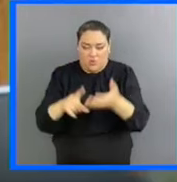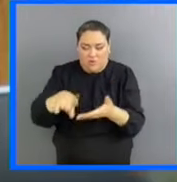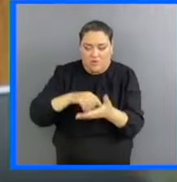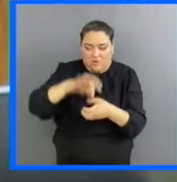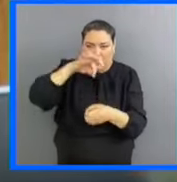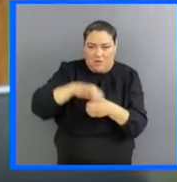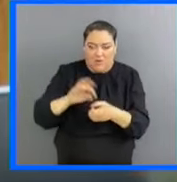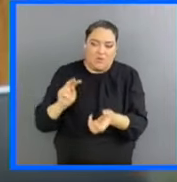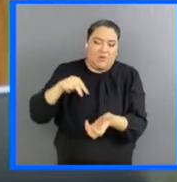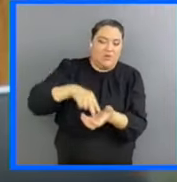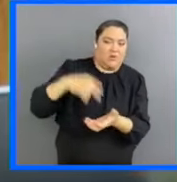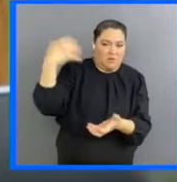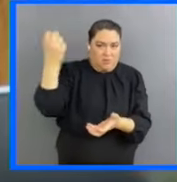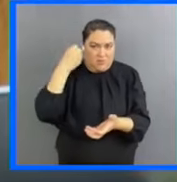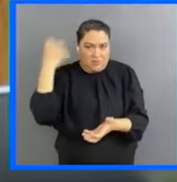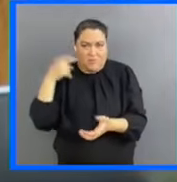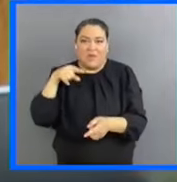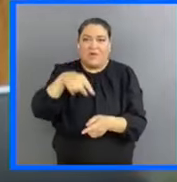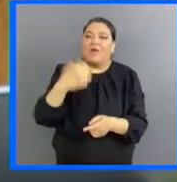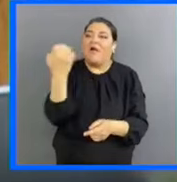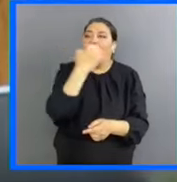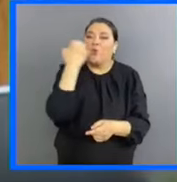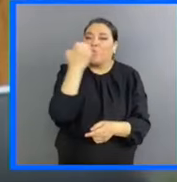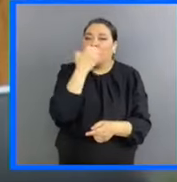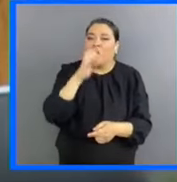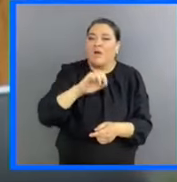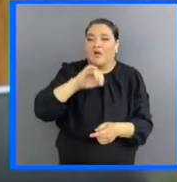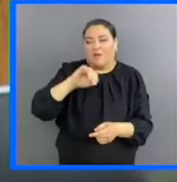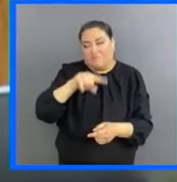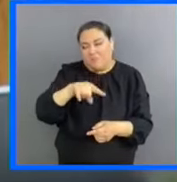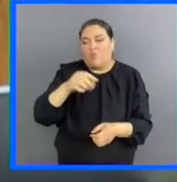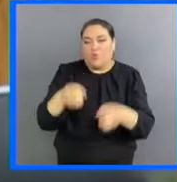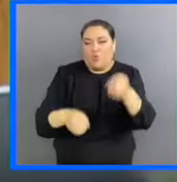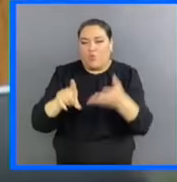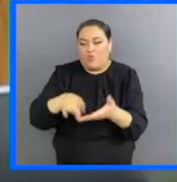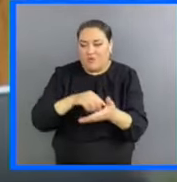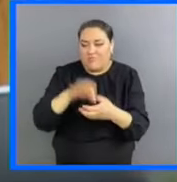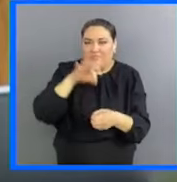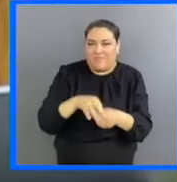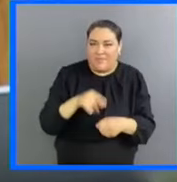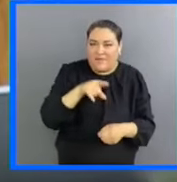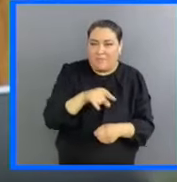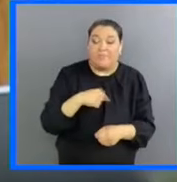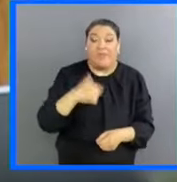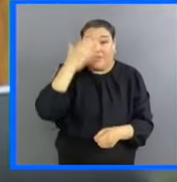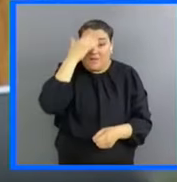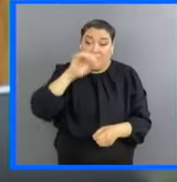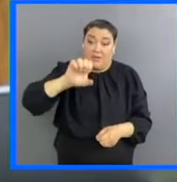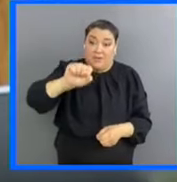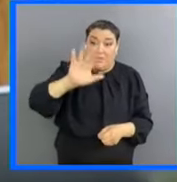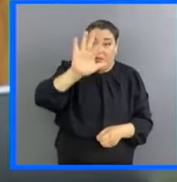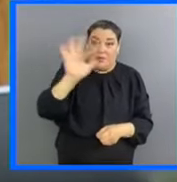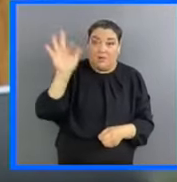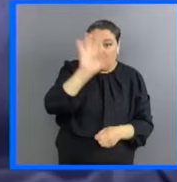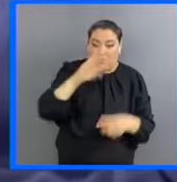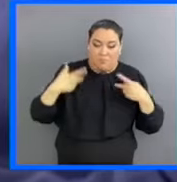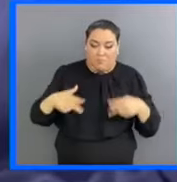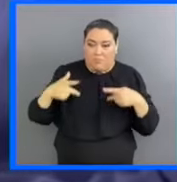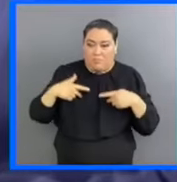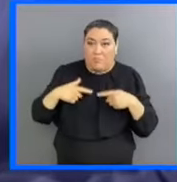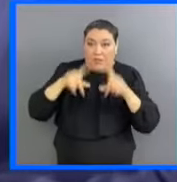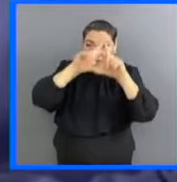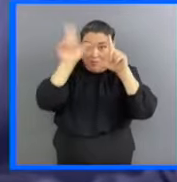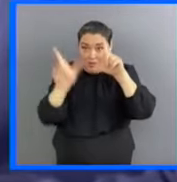que organizó la Escuela Judicial Electoral. Explicó que el 65% de las personas electas a nivel federal